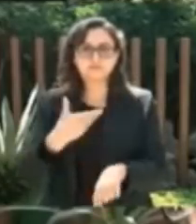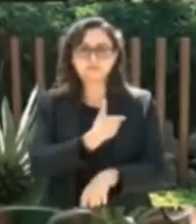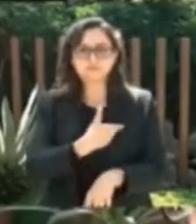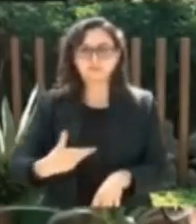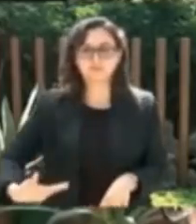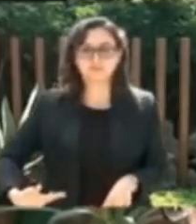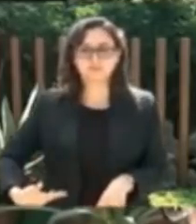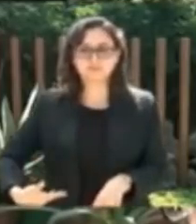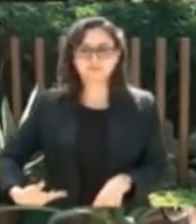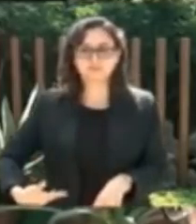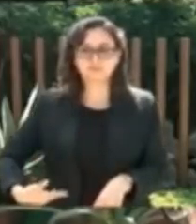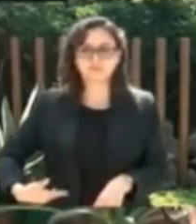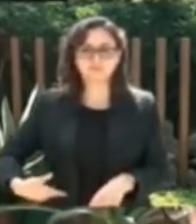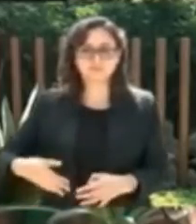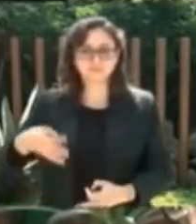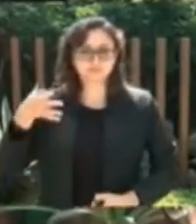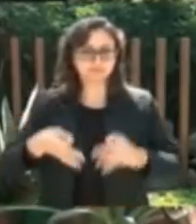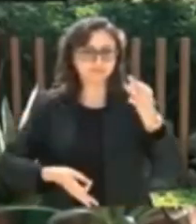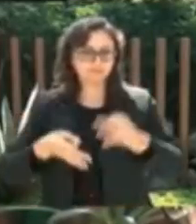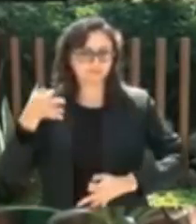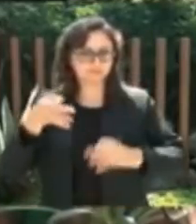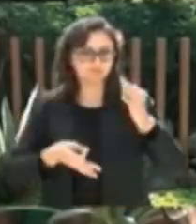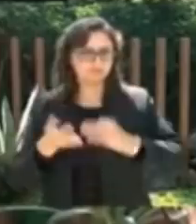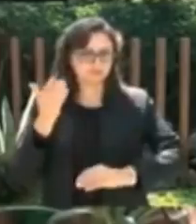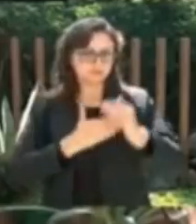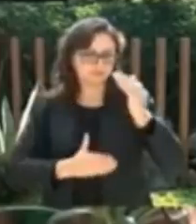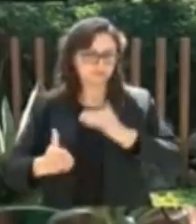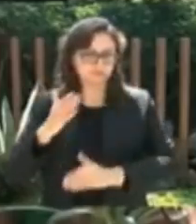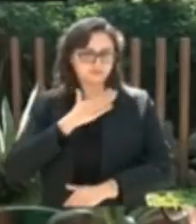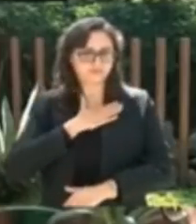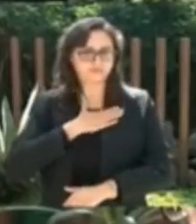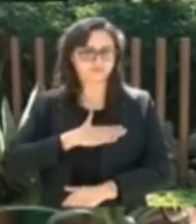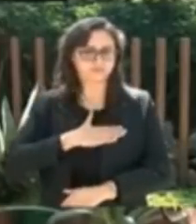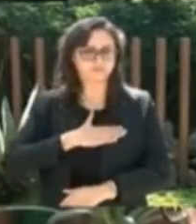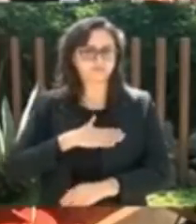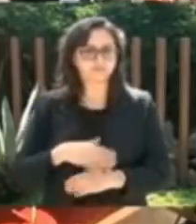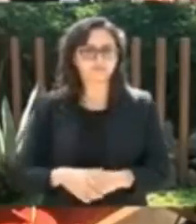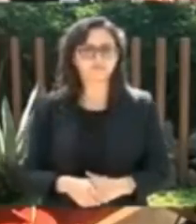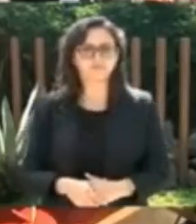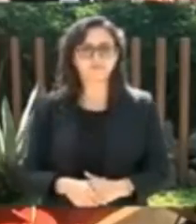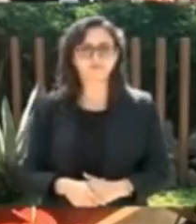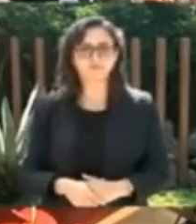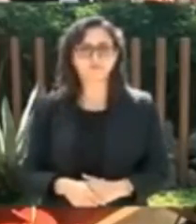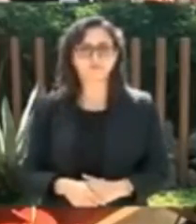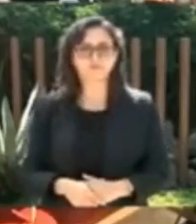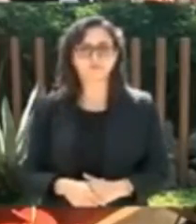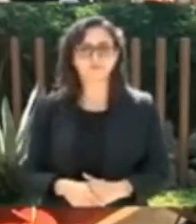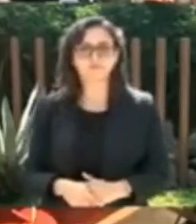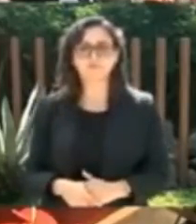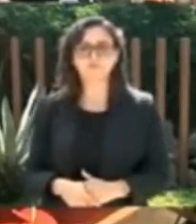de los tribunales superiores de justicia, lo que es el Poder Judicial.